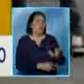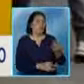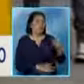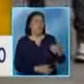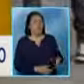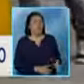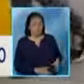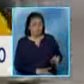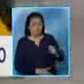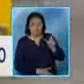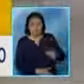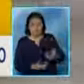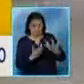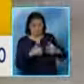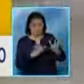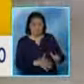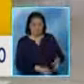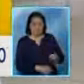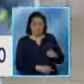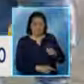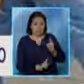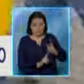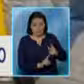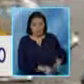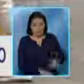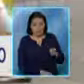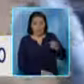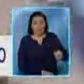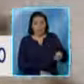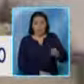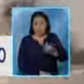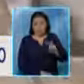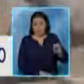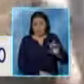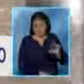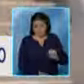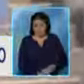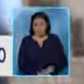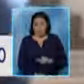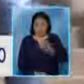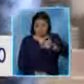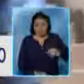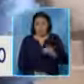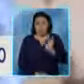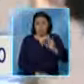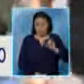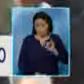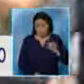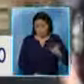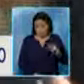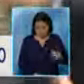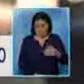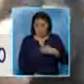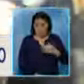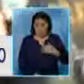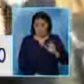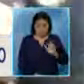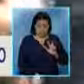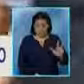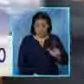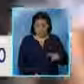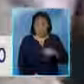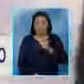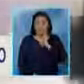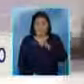recibió por parte de un empresario amenazado la suma de 200 soles. Jonathan Miguel Segarra Palma, de 33 años,